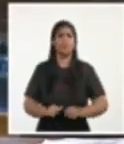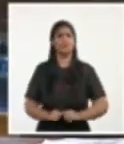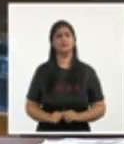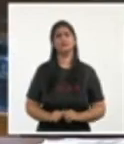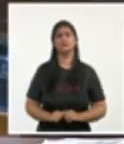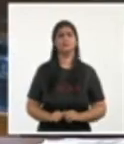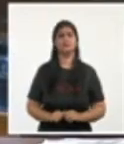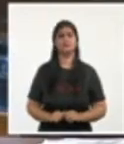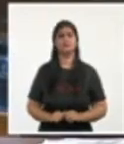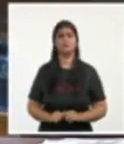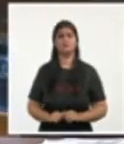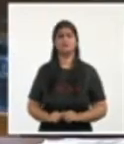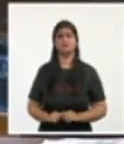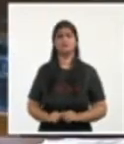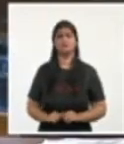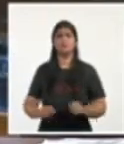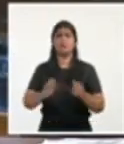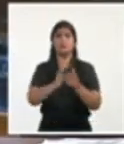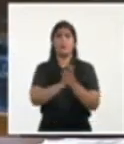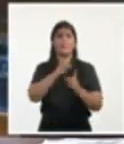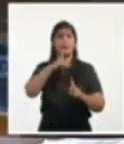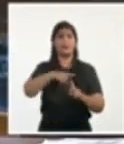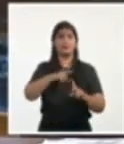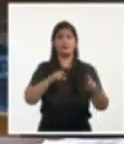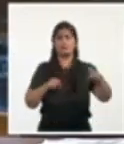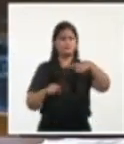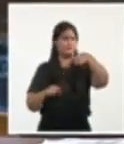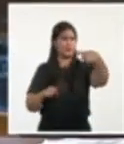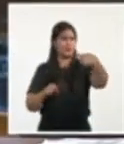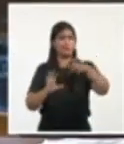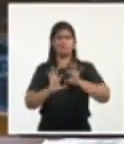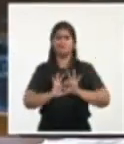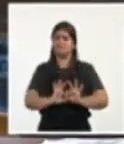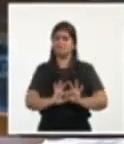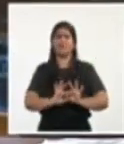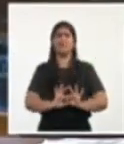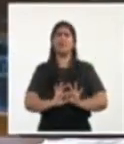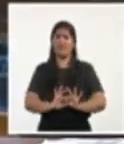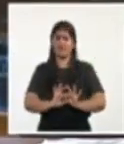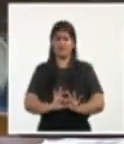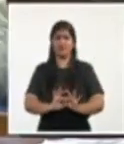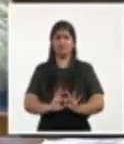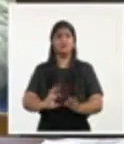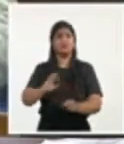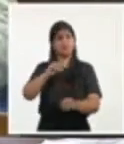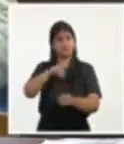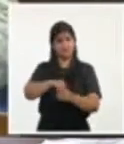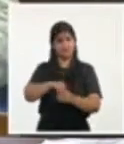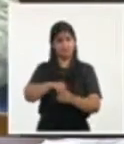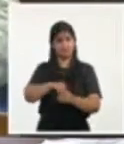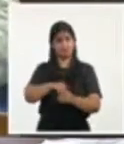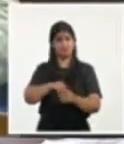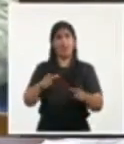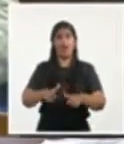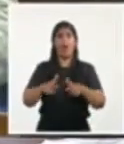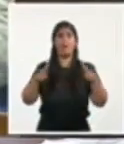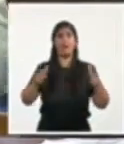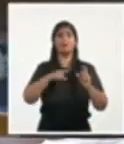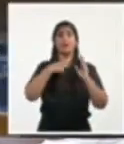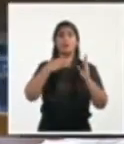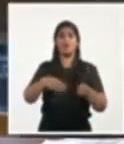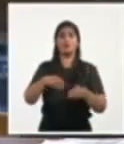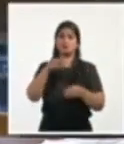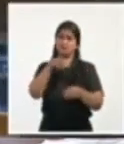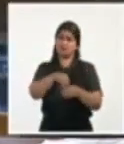produce a expensas de las provincias de Matanza. Matanza ha venido creciendo de una manera significativa en el número de fallecidos, lo cual hemos estado